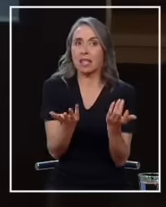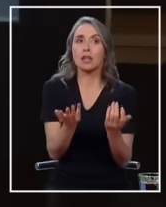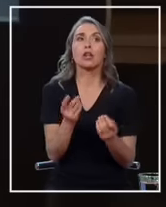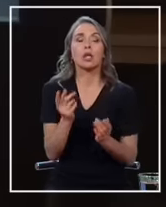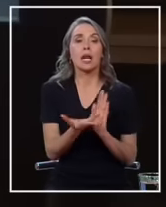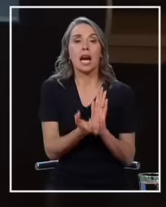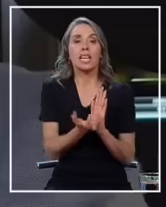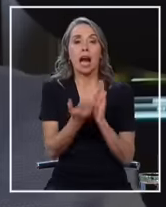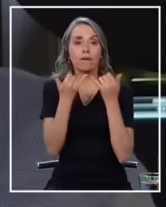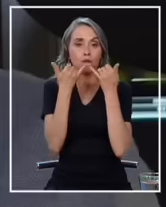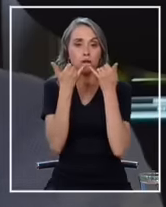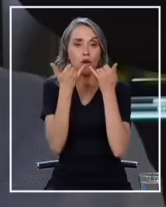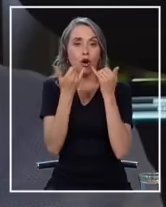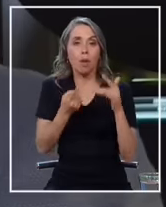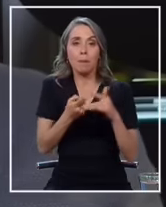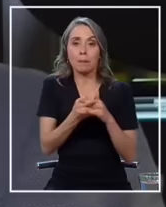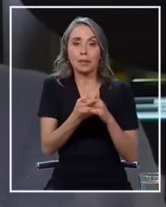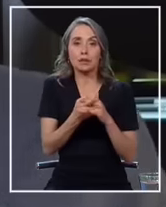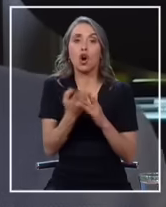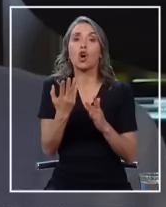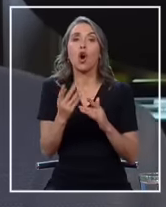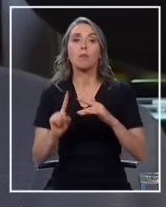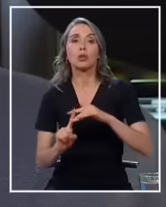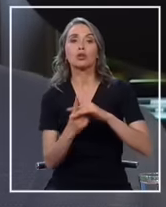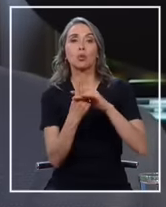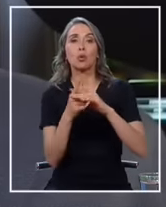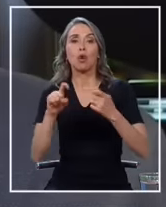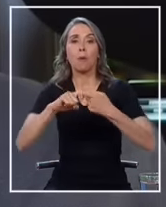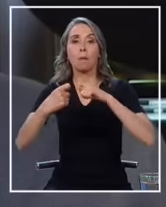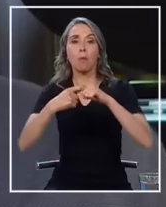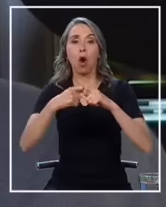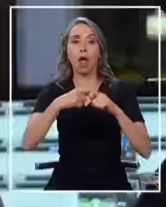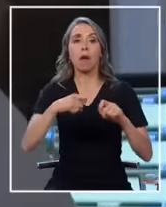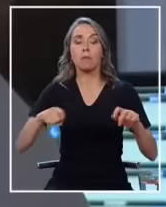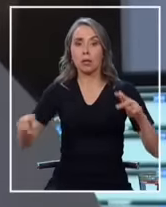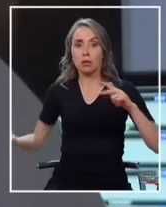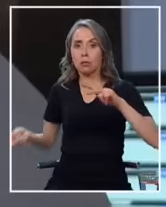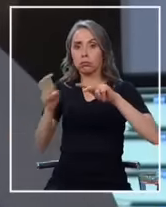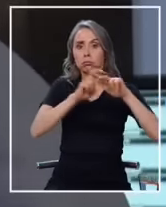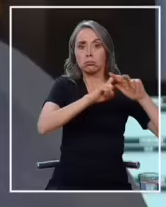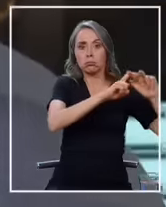a escuchas telefónicas que dan cuenta de cómo se gestó este polémico traslado.